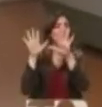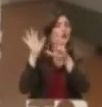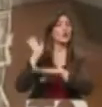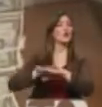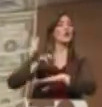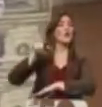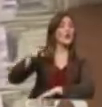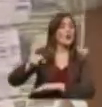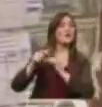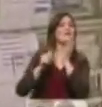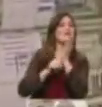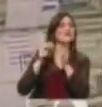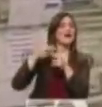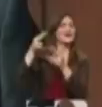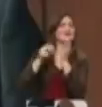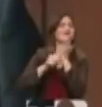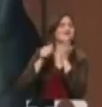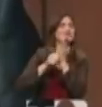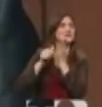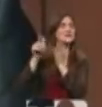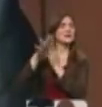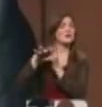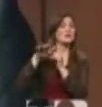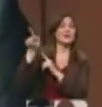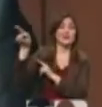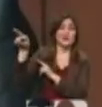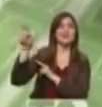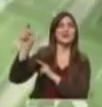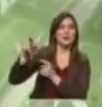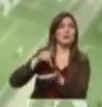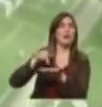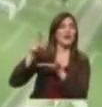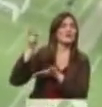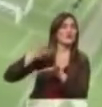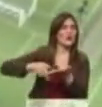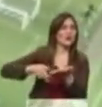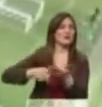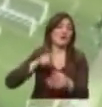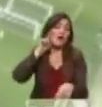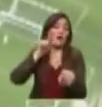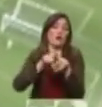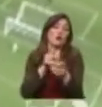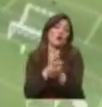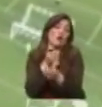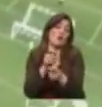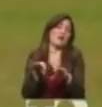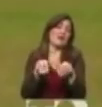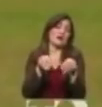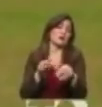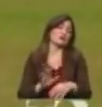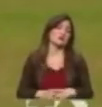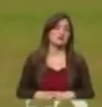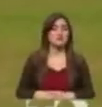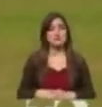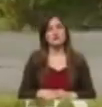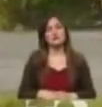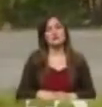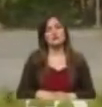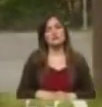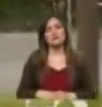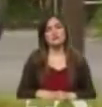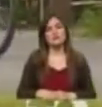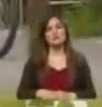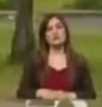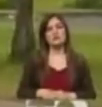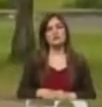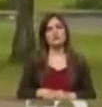exceso de pago corresponde a los ministros y funcionarios que pactaron la compra de los terrenos. En Quito, Fausto